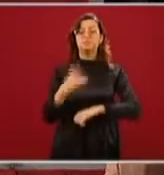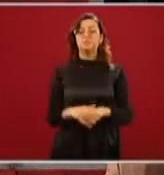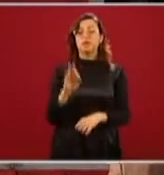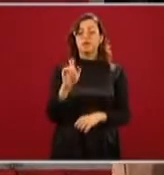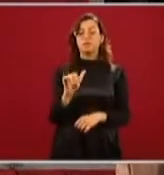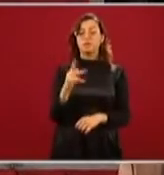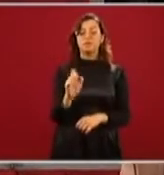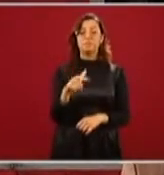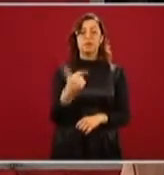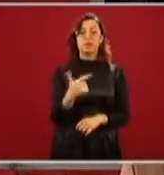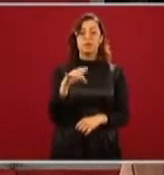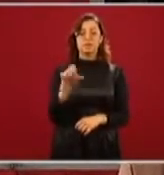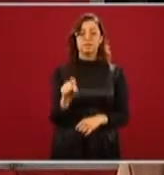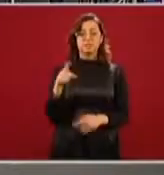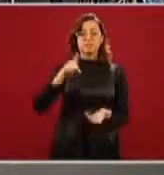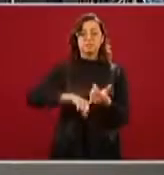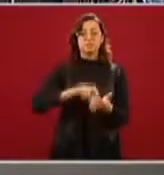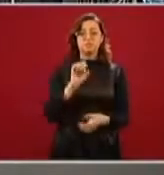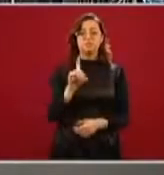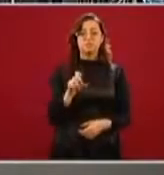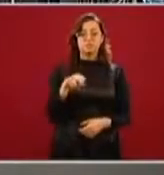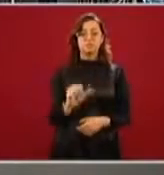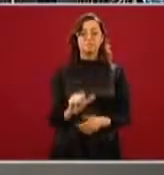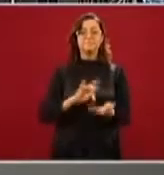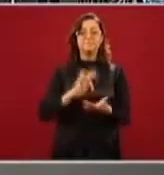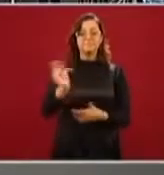la Secretaría de la Defensa Nacional. Gracias.